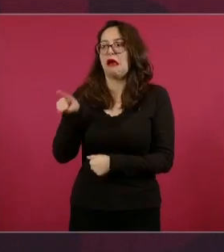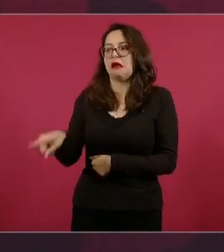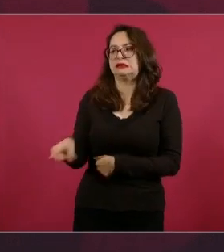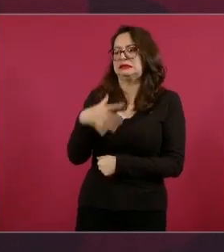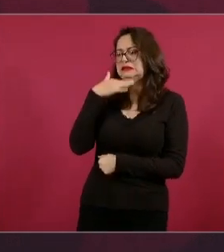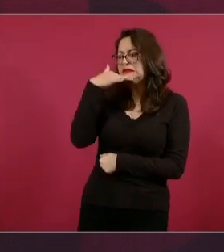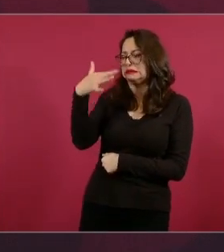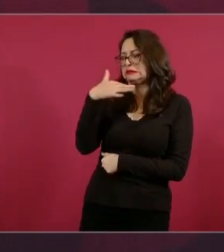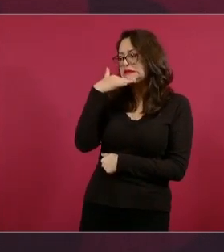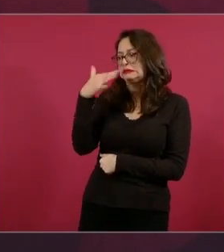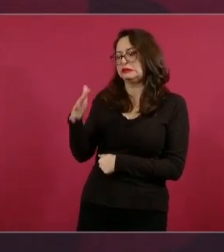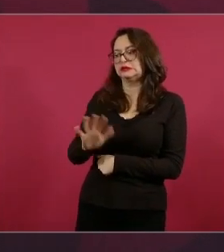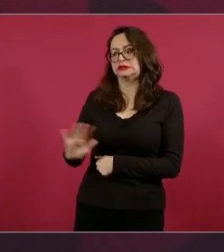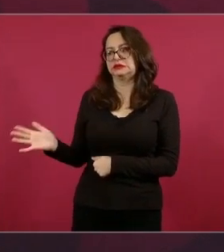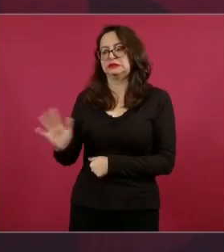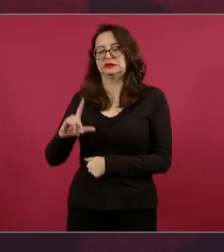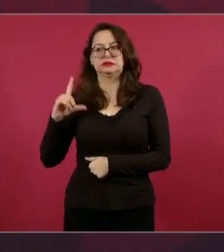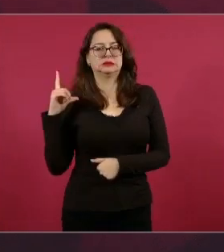legítima,